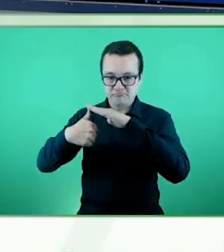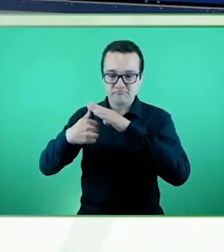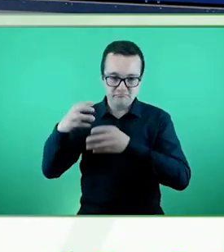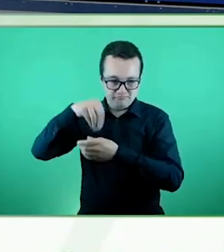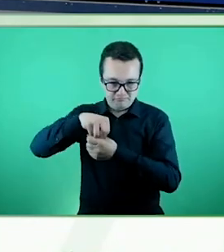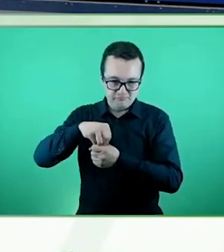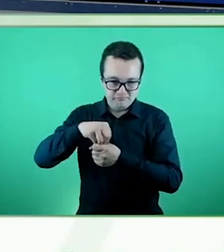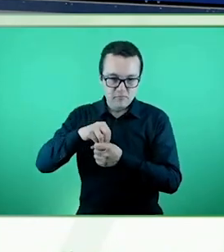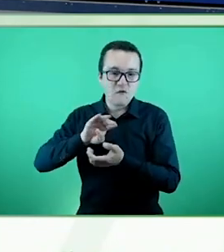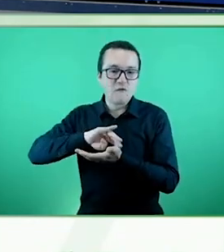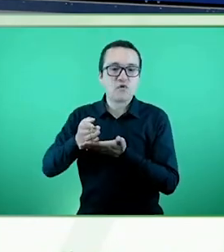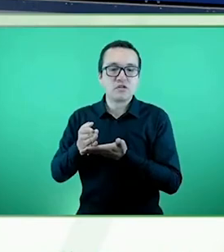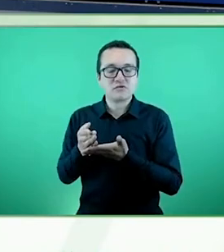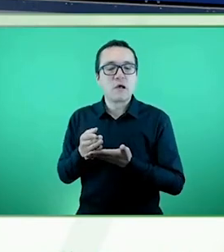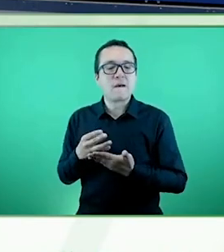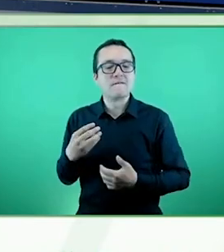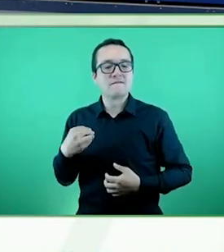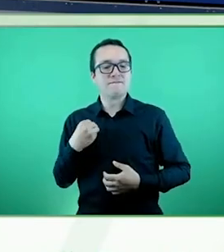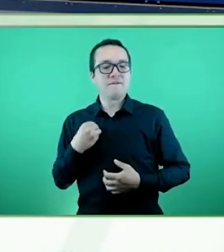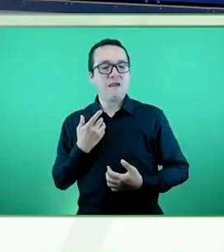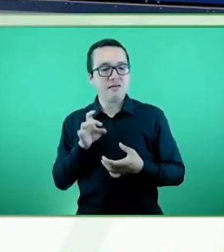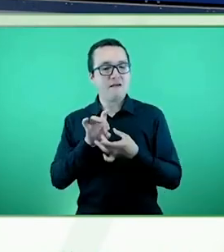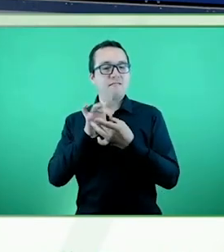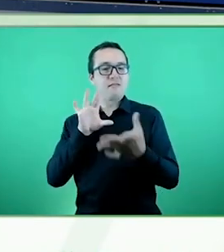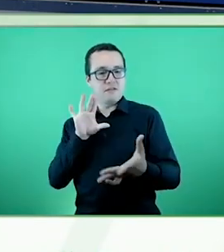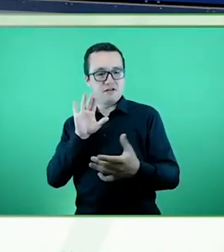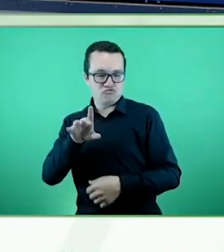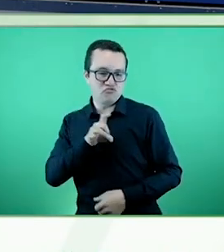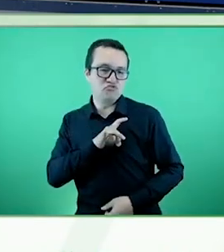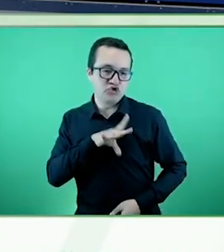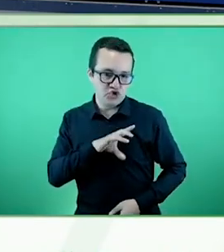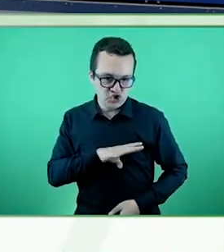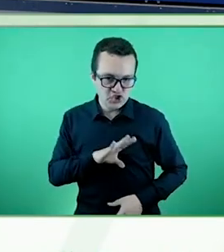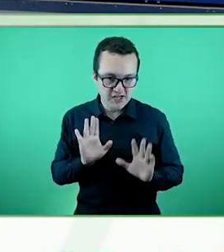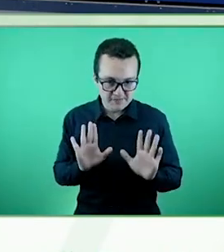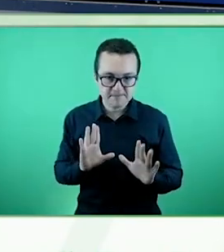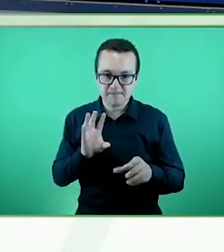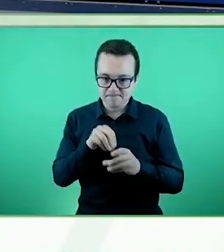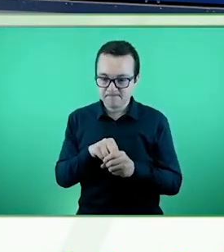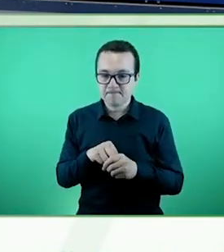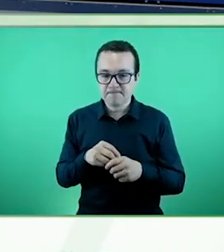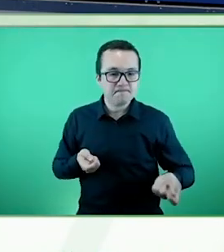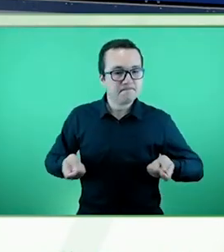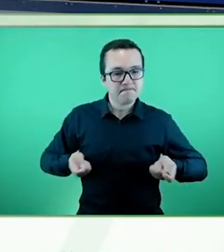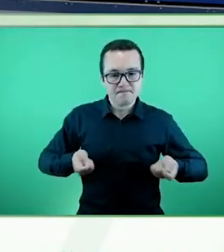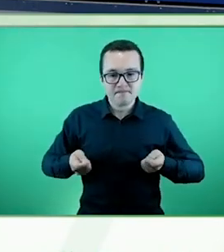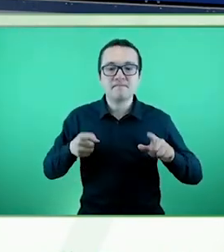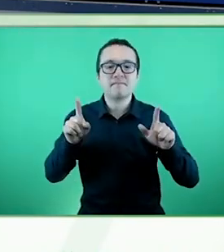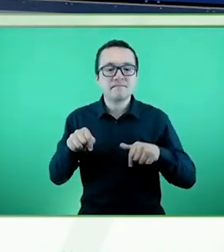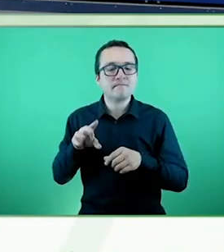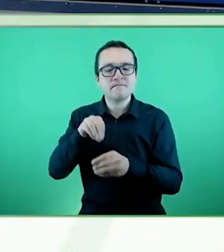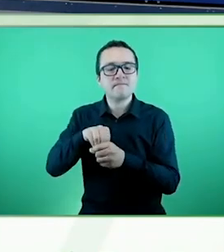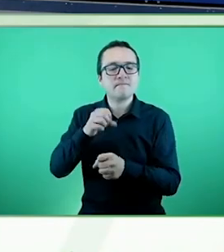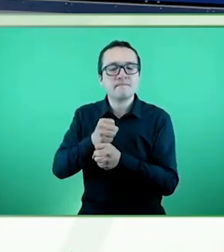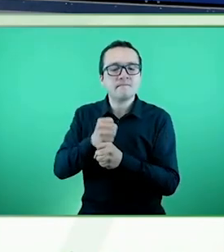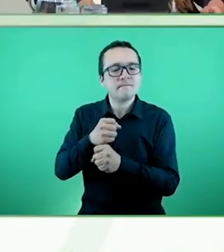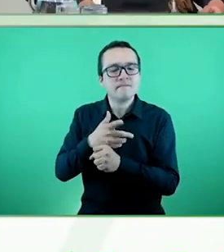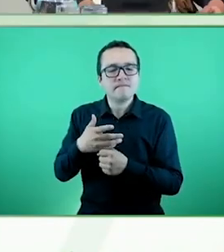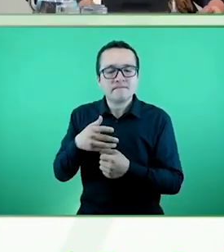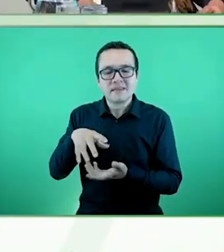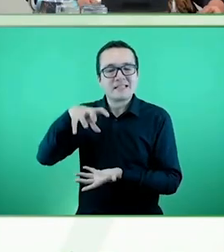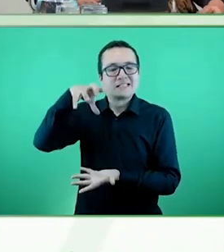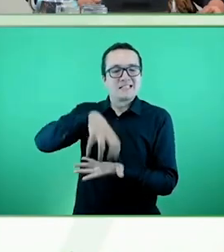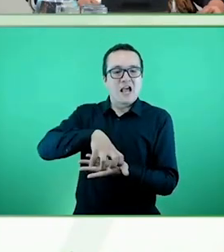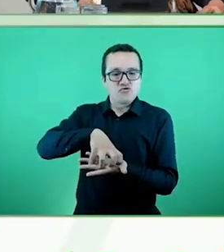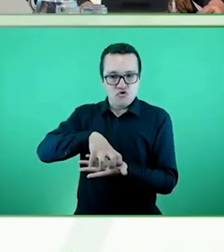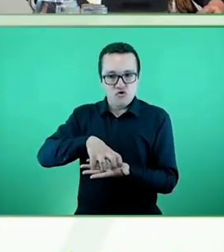Independiente Chile y también trabajo en el Centro de Desarrollo de Tecnologías de Inclusión de la Universidad Católica de